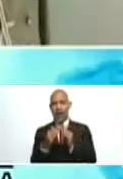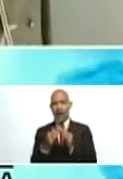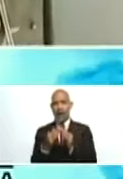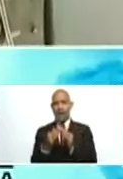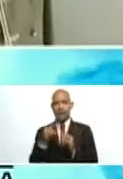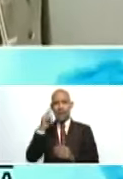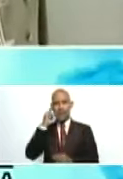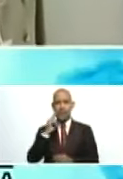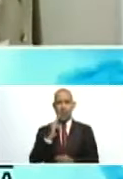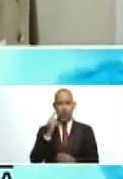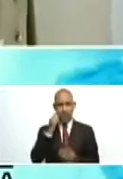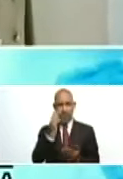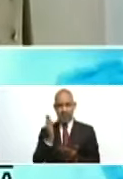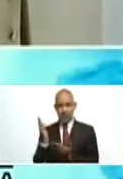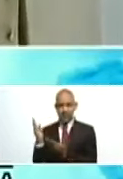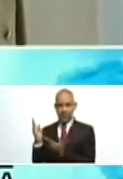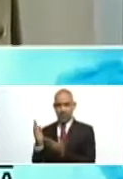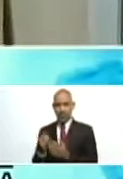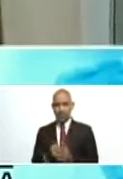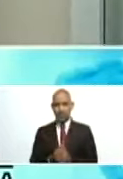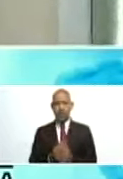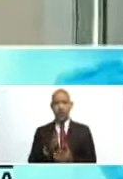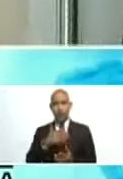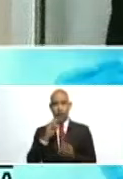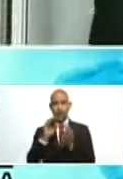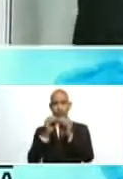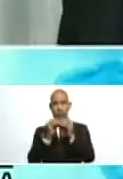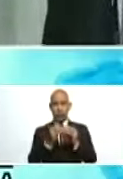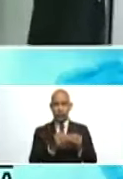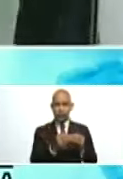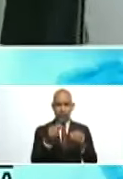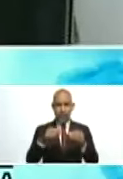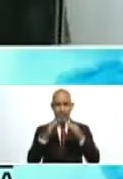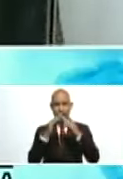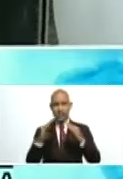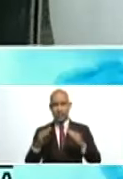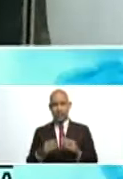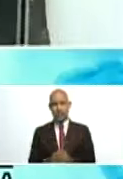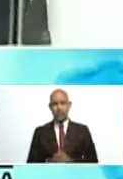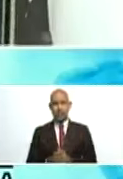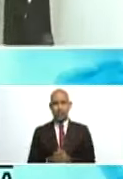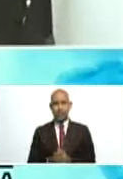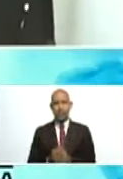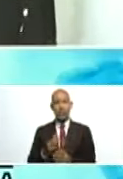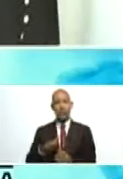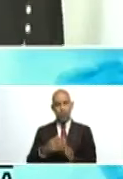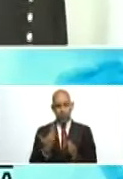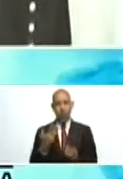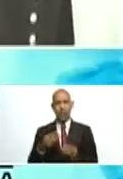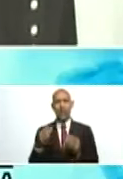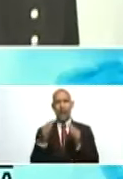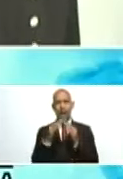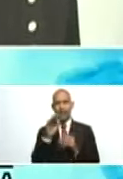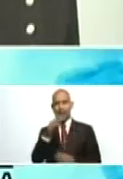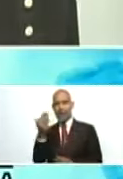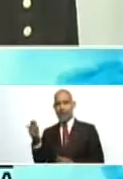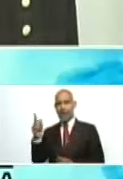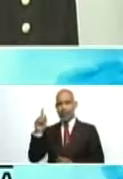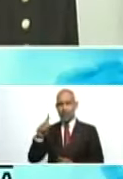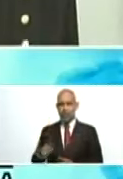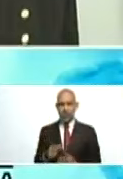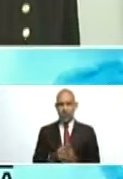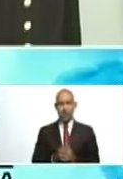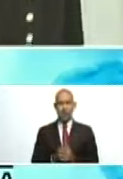estamos. Apenas se pudo salvar esta estructura y se pudo salvar la casa de al lado, de